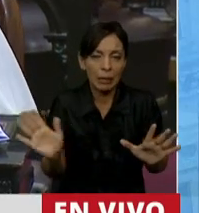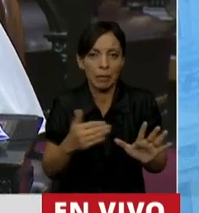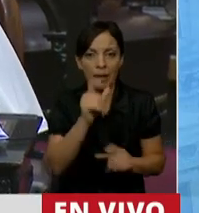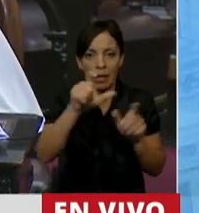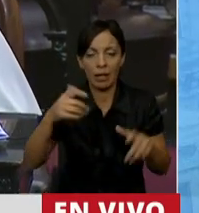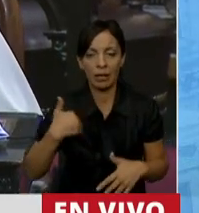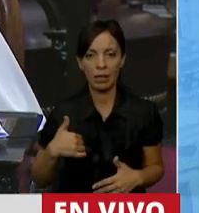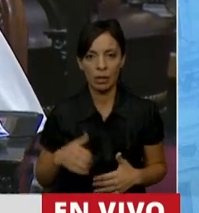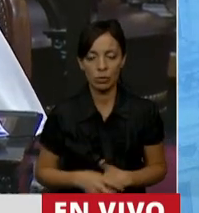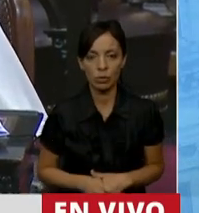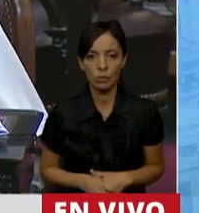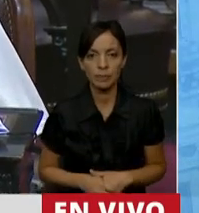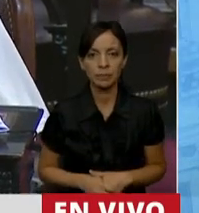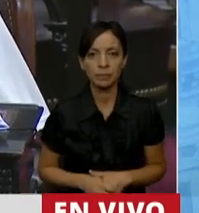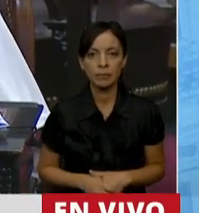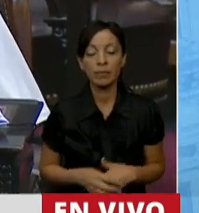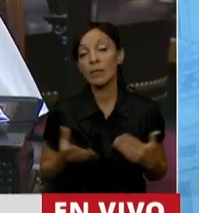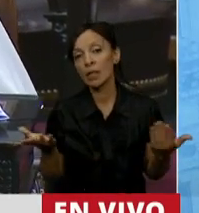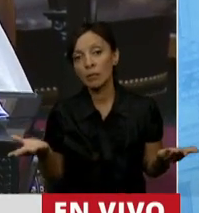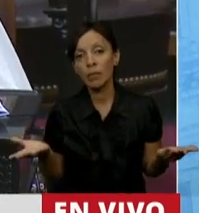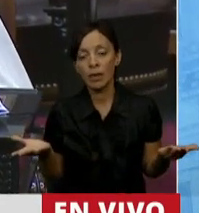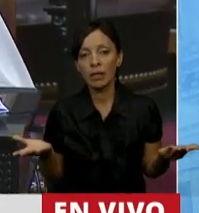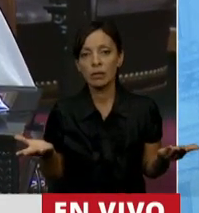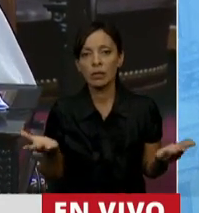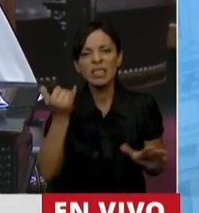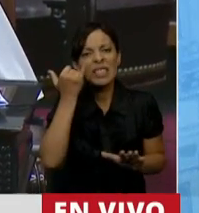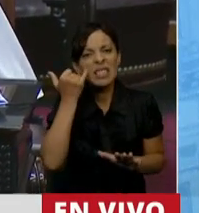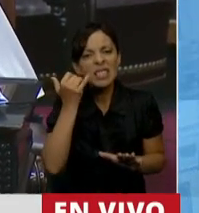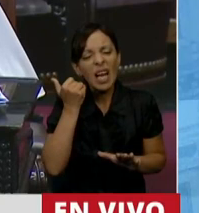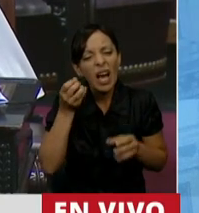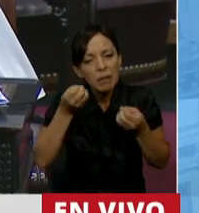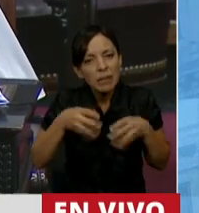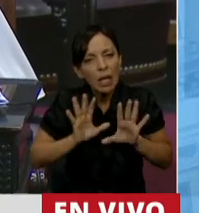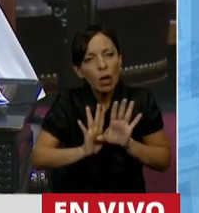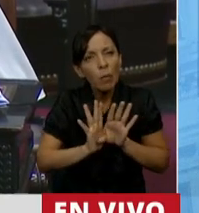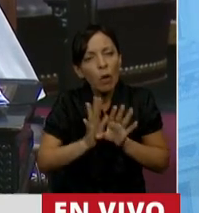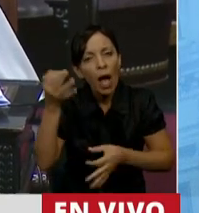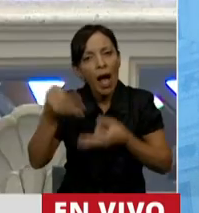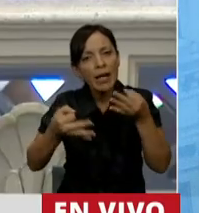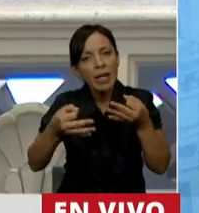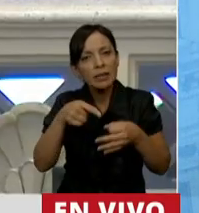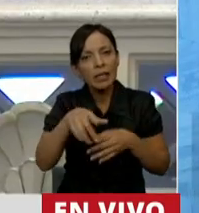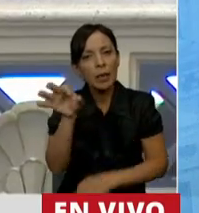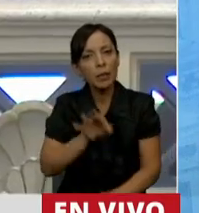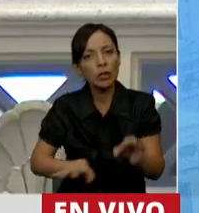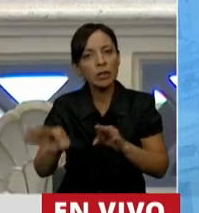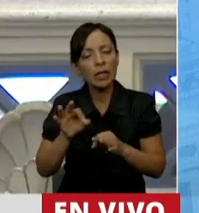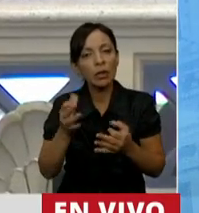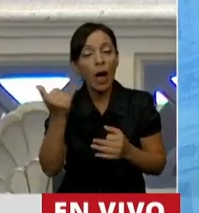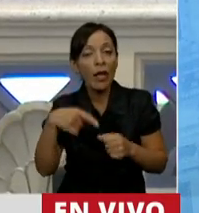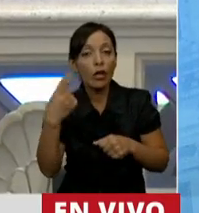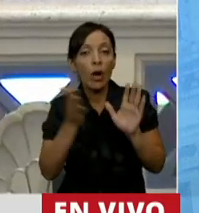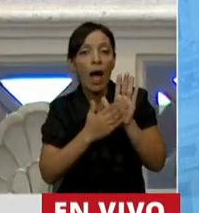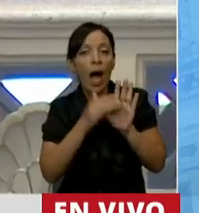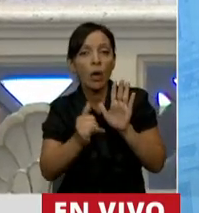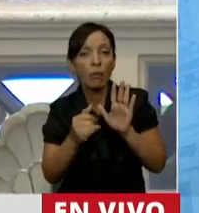argentinos. Por eso, señor presidente, y ya entrando en el análisis del proyecto, nos encontramos nuevamente con otros